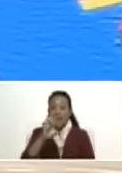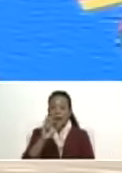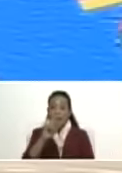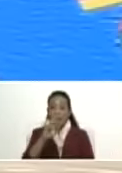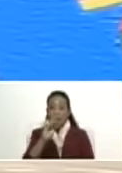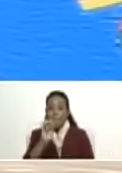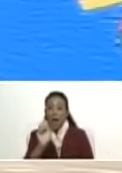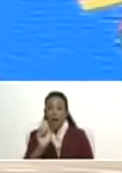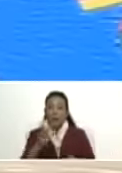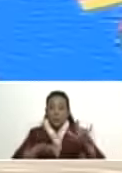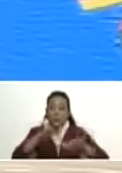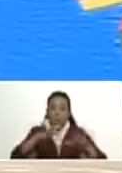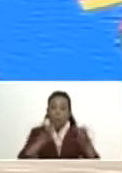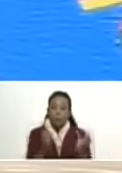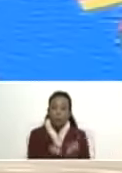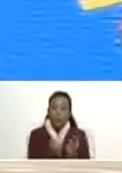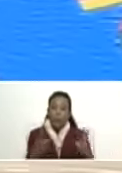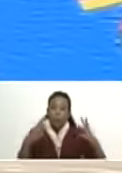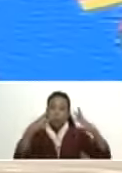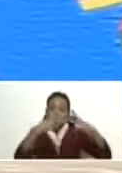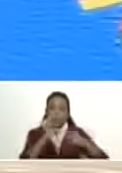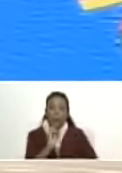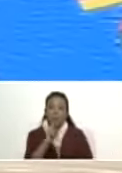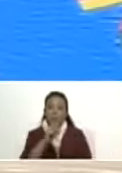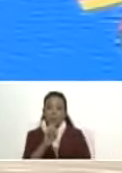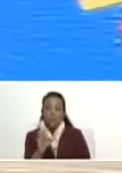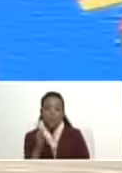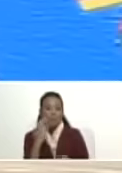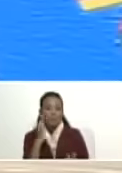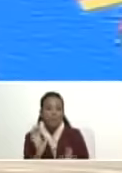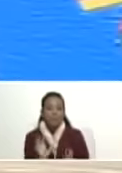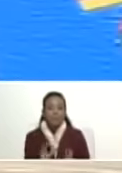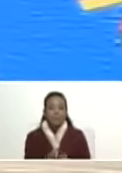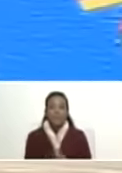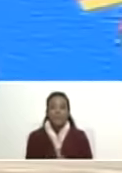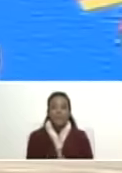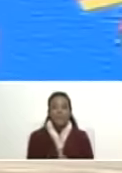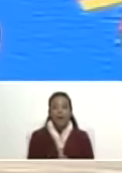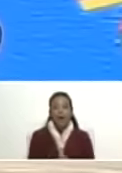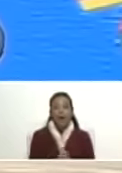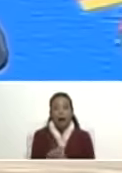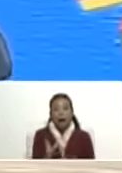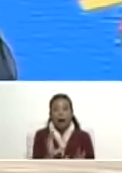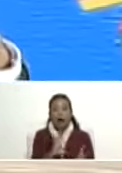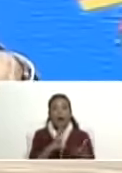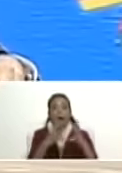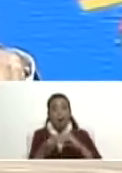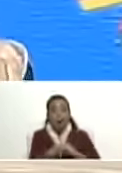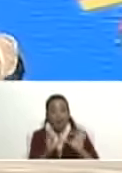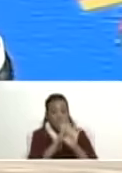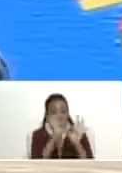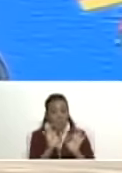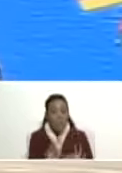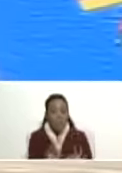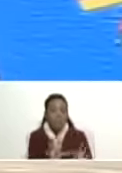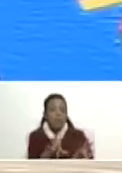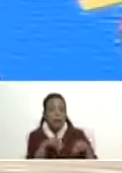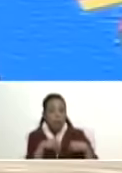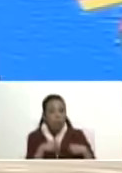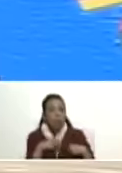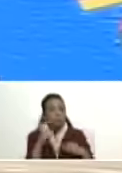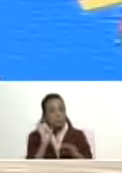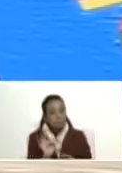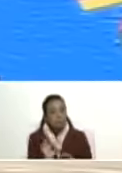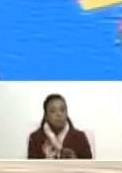general de la Organización de Naciones Unidas. Y se adoptó, como siempre